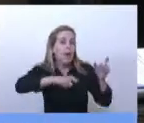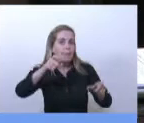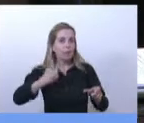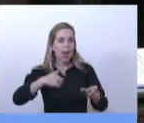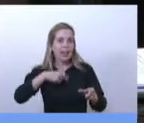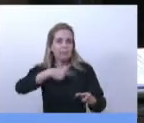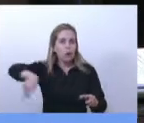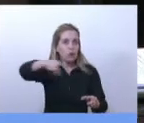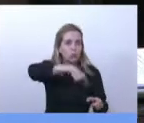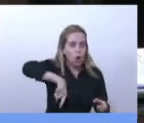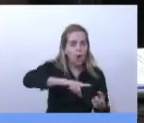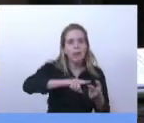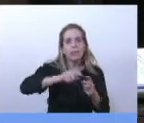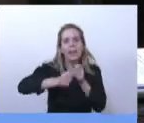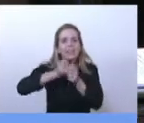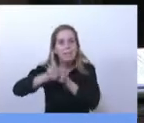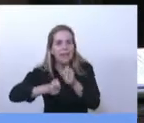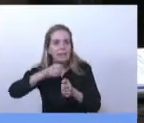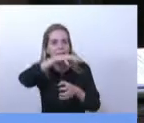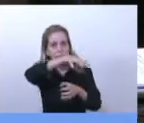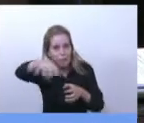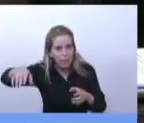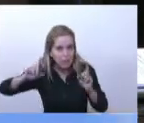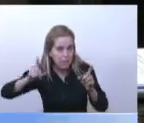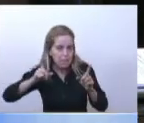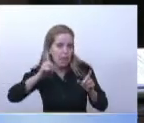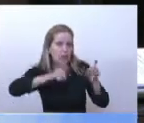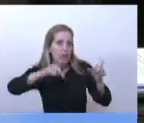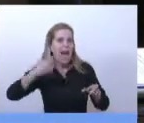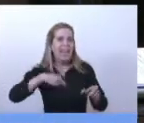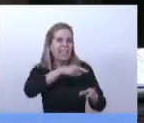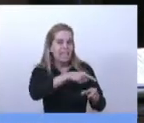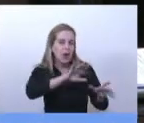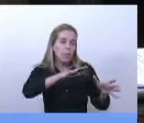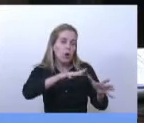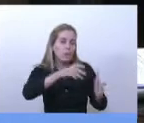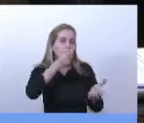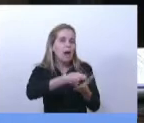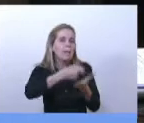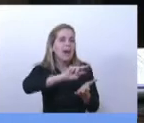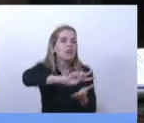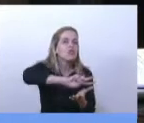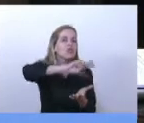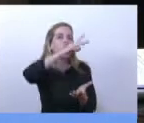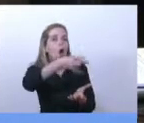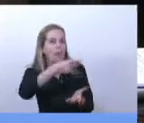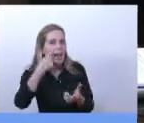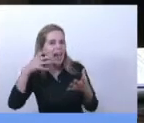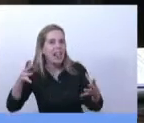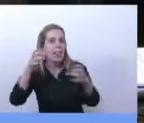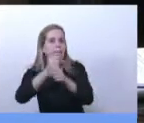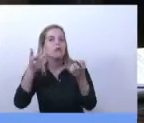por las empresas transportistas incluso los argentinos no les paguemos el doble si usamos el transporte público hoy día